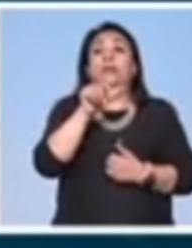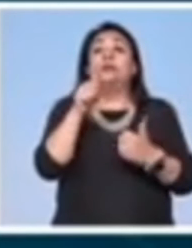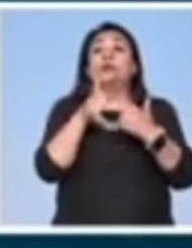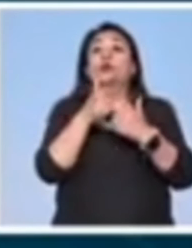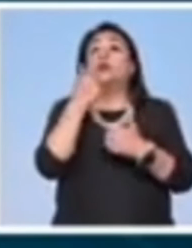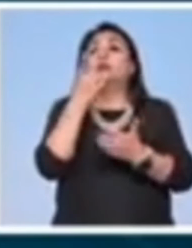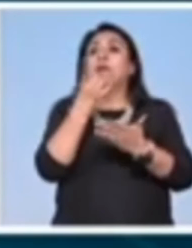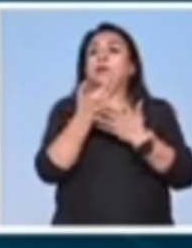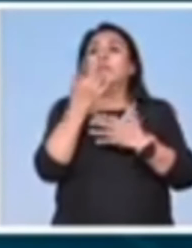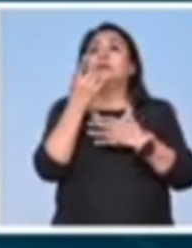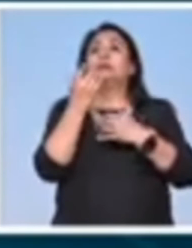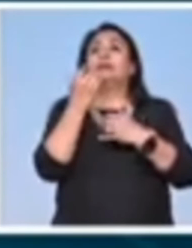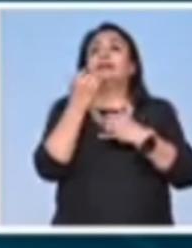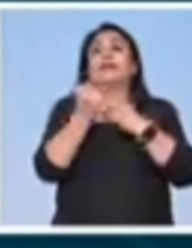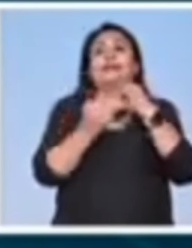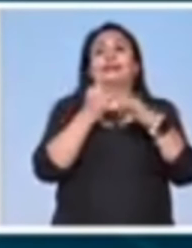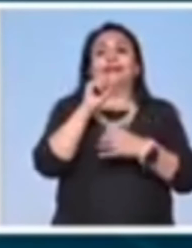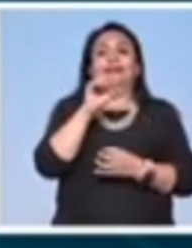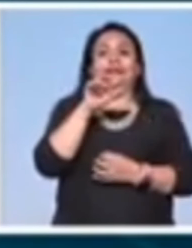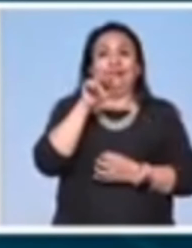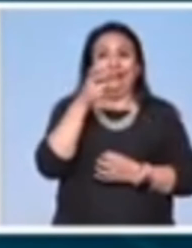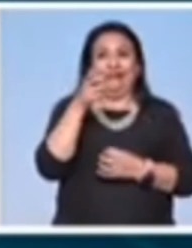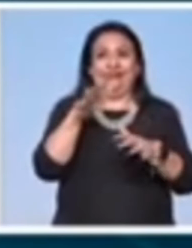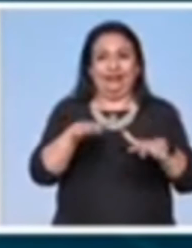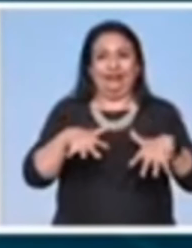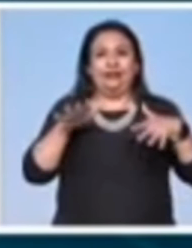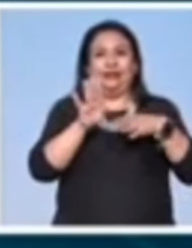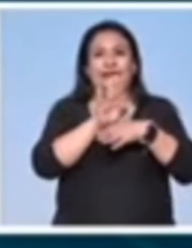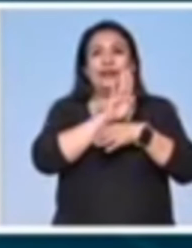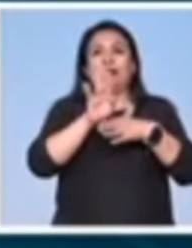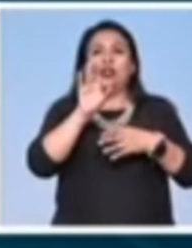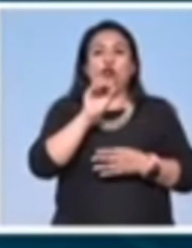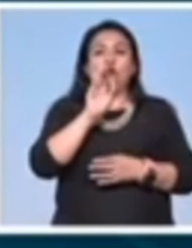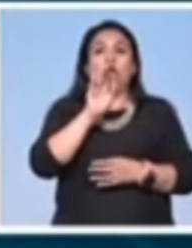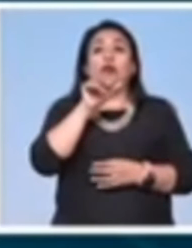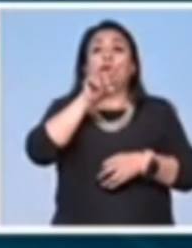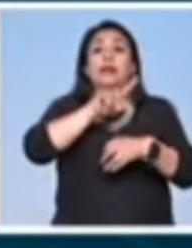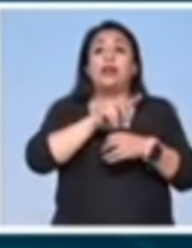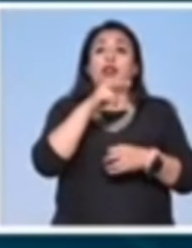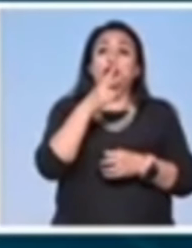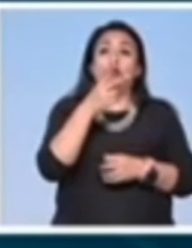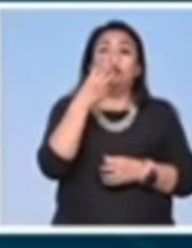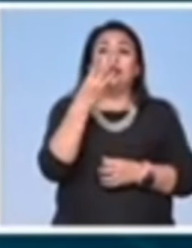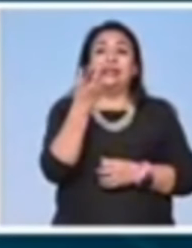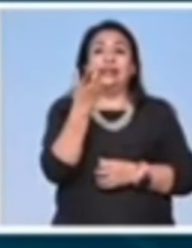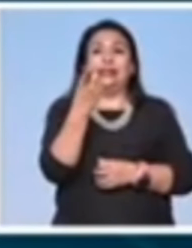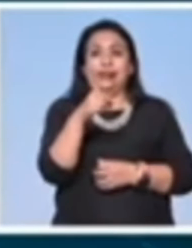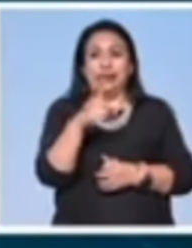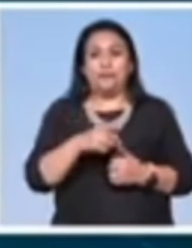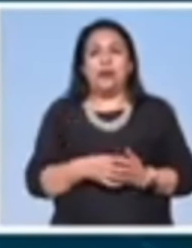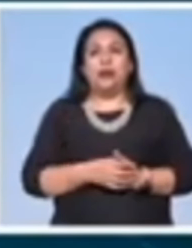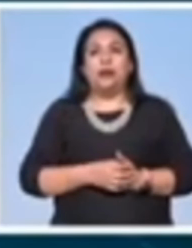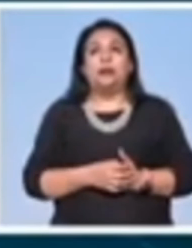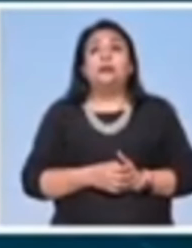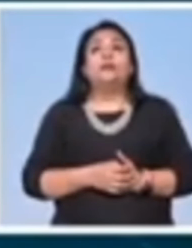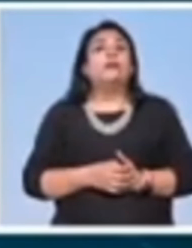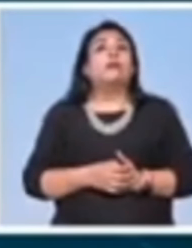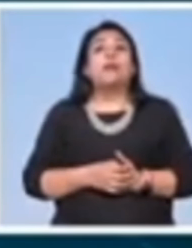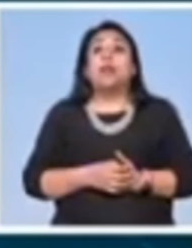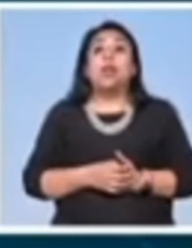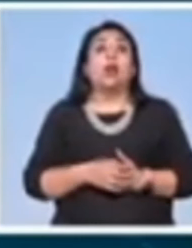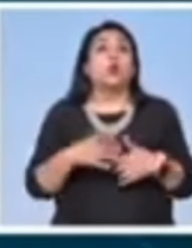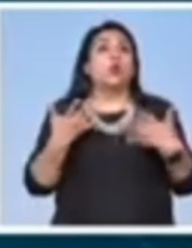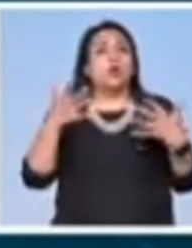la Única Internacional Sonora. Este concierto en beneficio de la UFUNAM será el 2 y 3 de diciembre. No porque